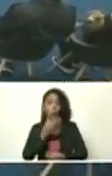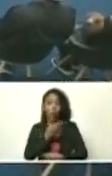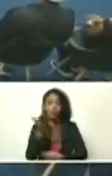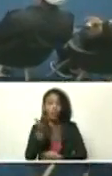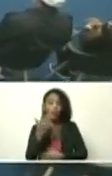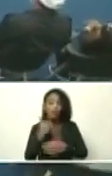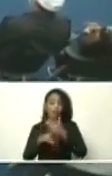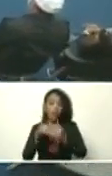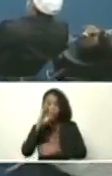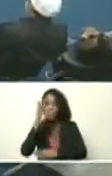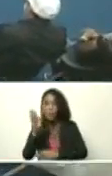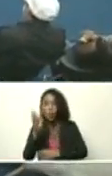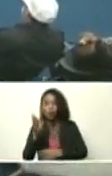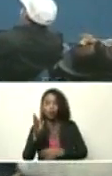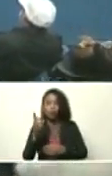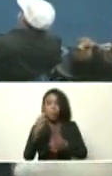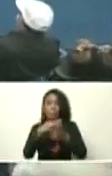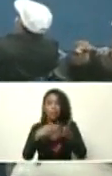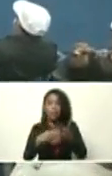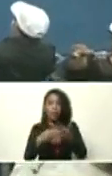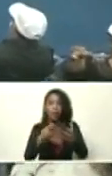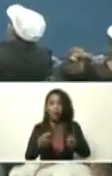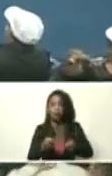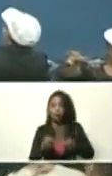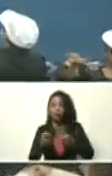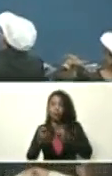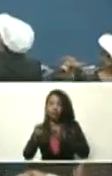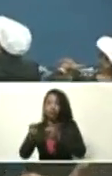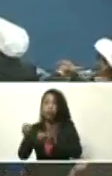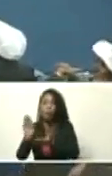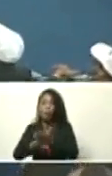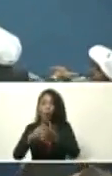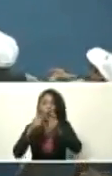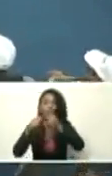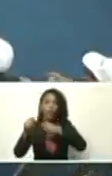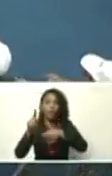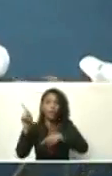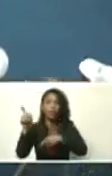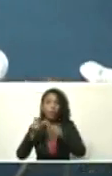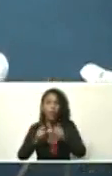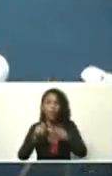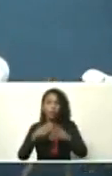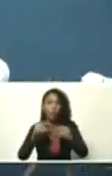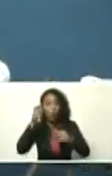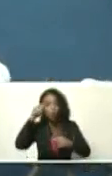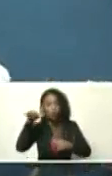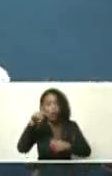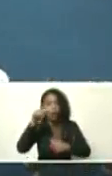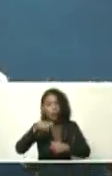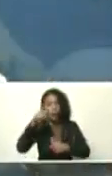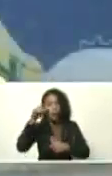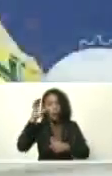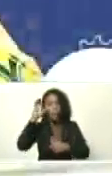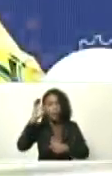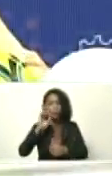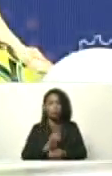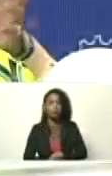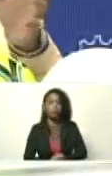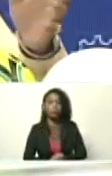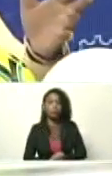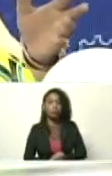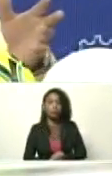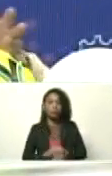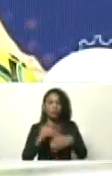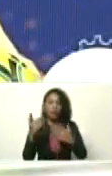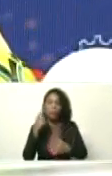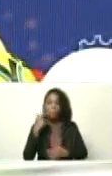vayan con sus productos en supermercados, en las cadenas de supermercados que quedan en todas las ciudades y pueblos del país. ¿Qué me dice